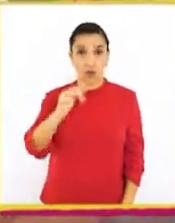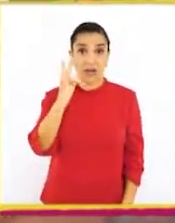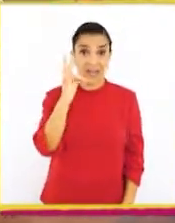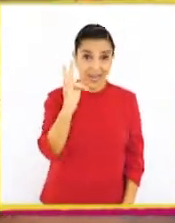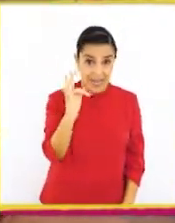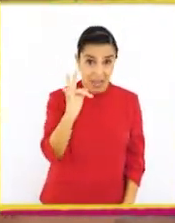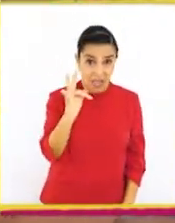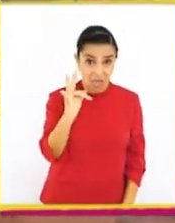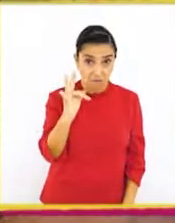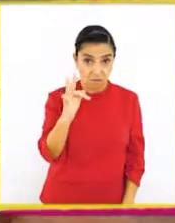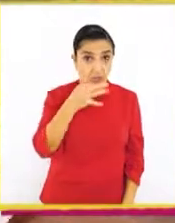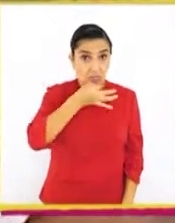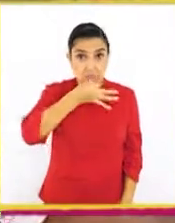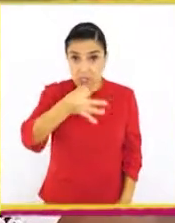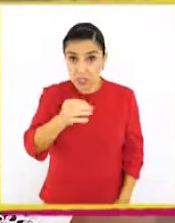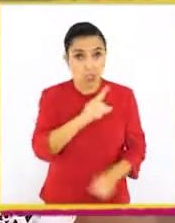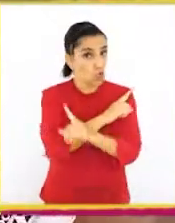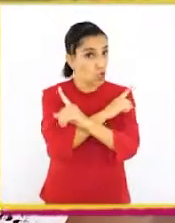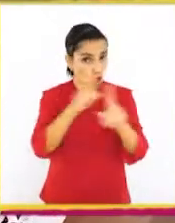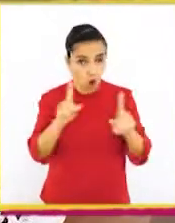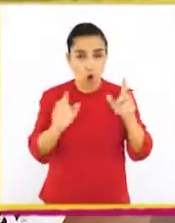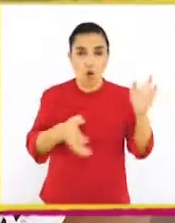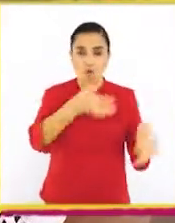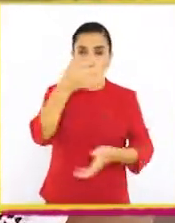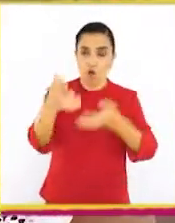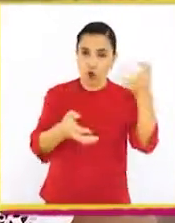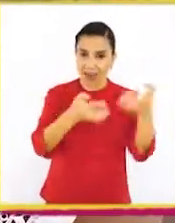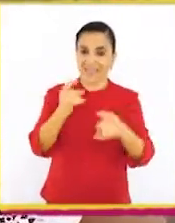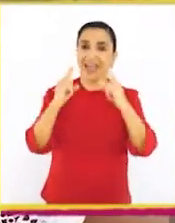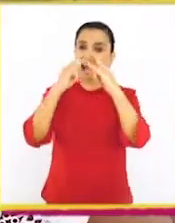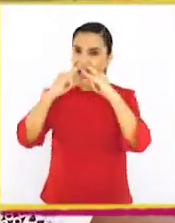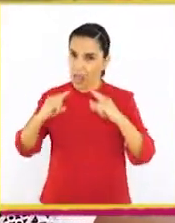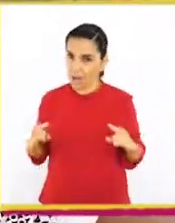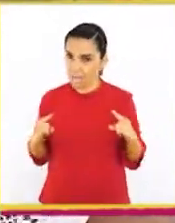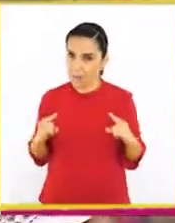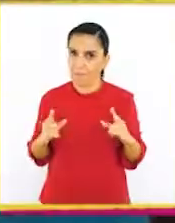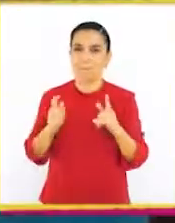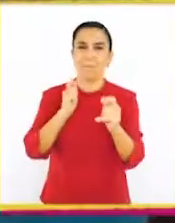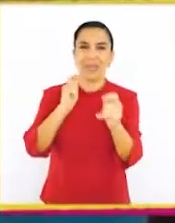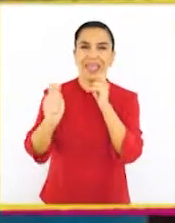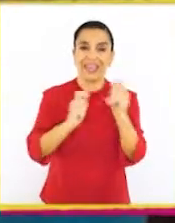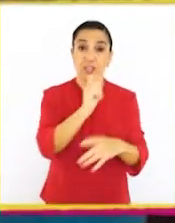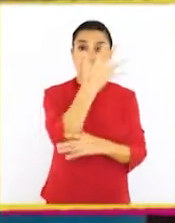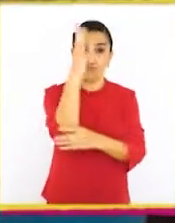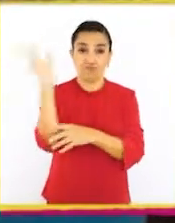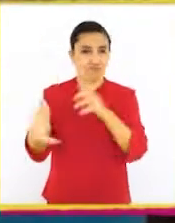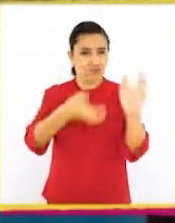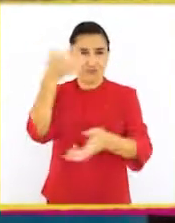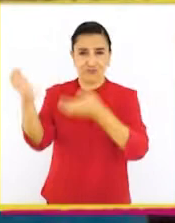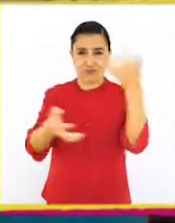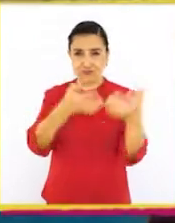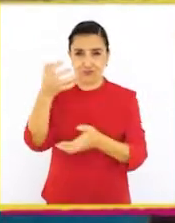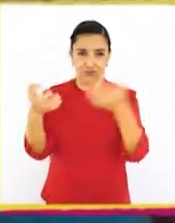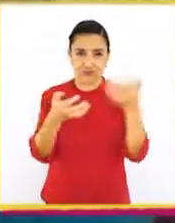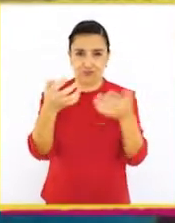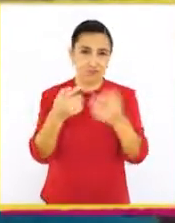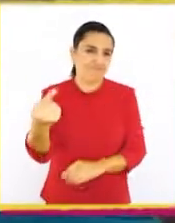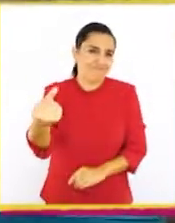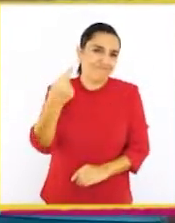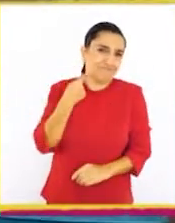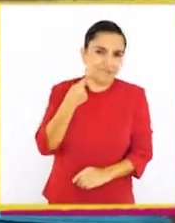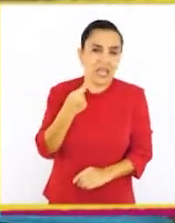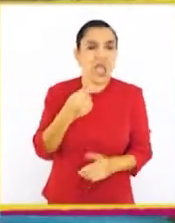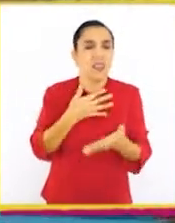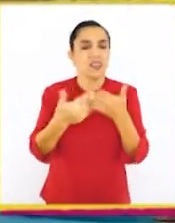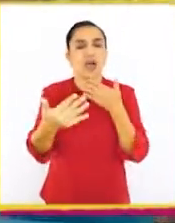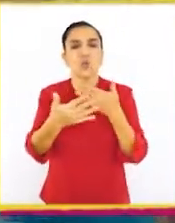Forestal, CONAF, señala que no debemos hacer fogatas cuando vayamos de camping por el riesgo de incendios forestales y el daño a la